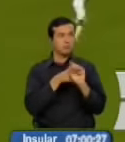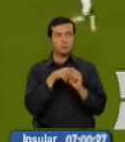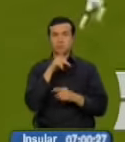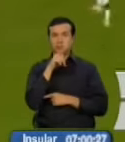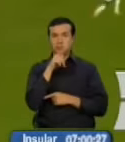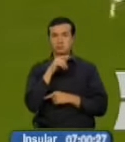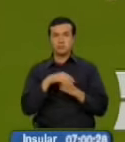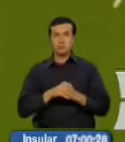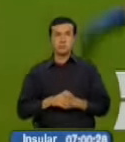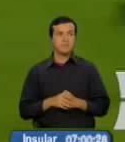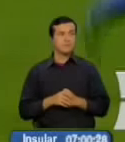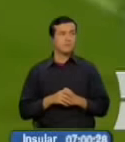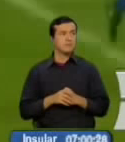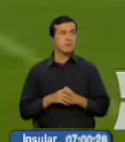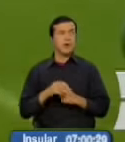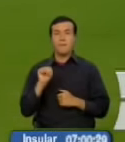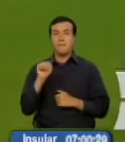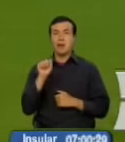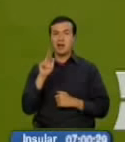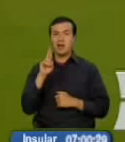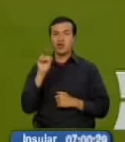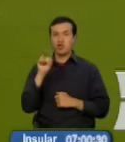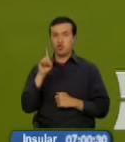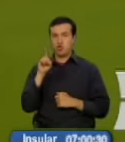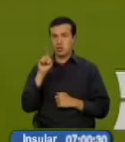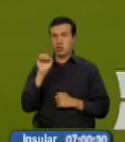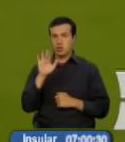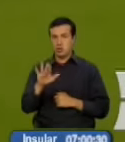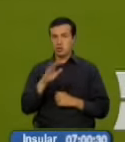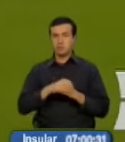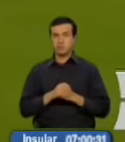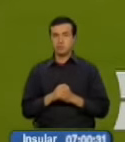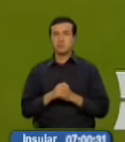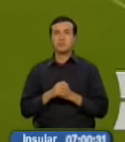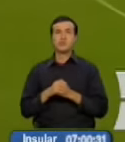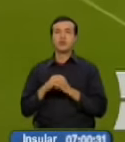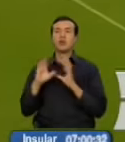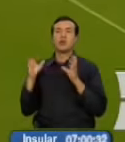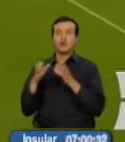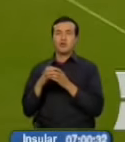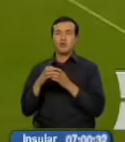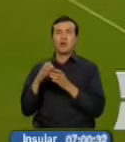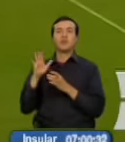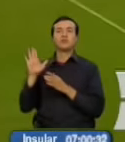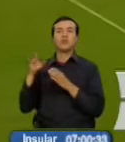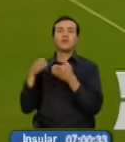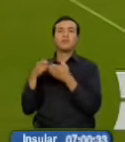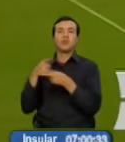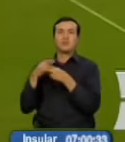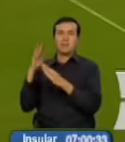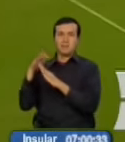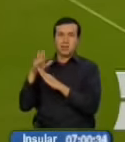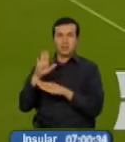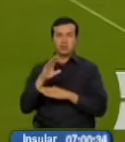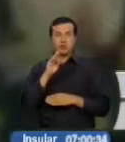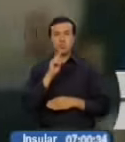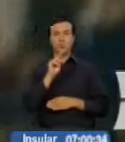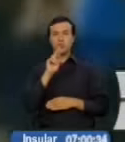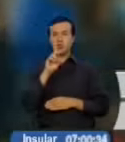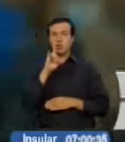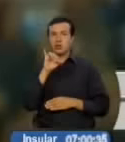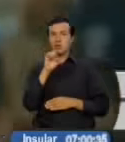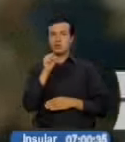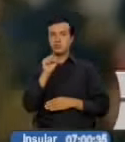conjunto donde estaba Diego Armando Maradona, el cuadro de la Liga de la Paz, así lo denominaron. Y este es Nicolás Burdizo, el